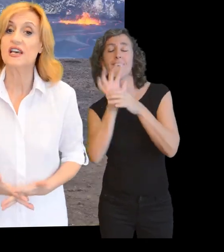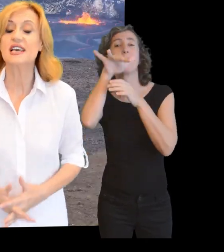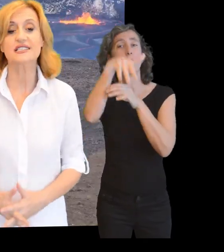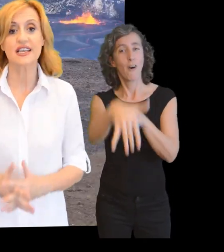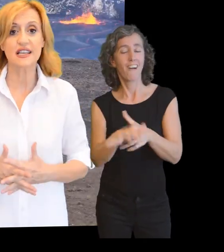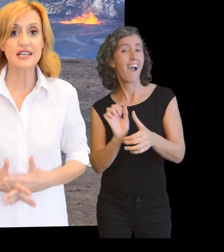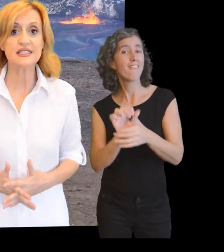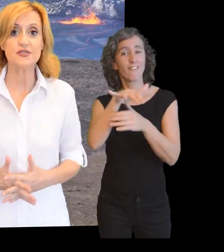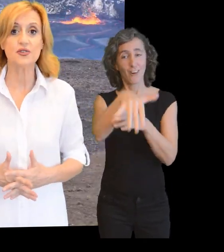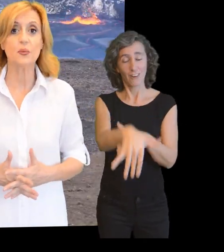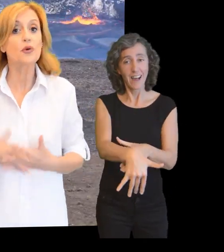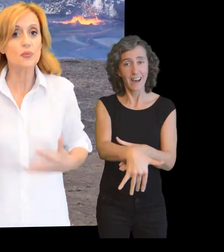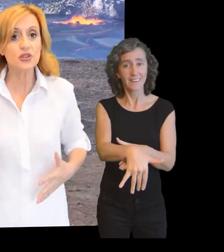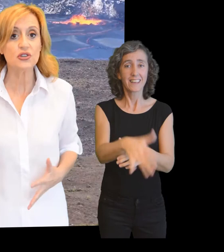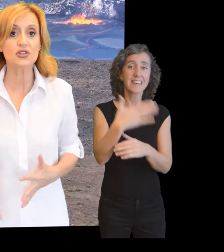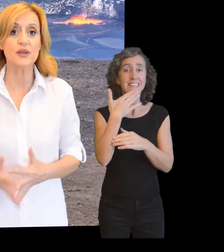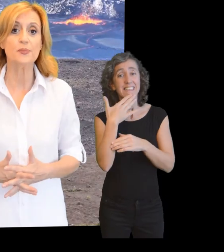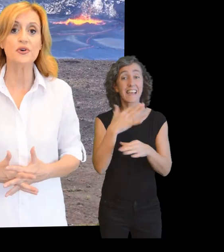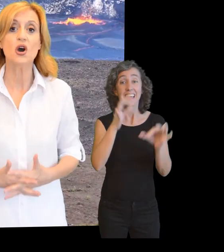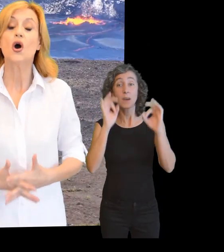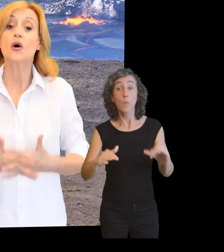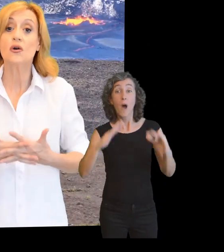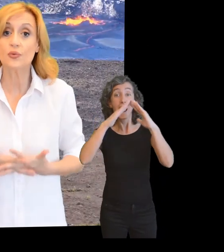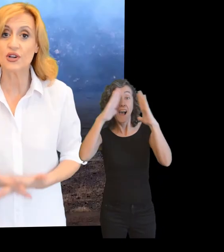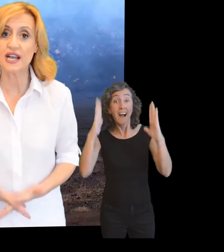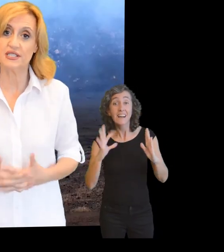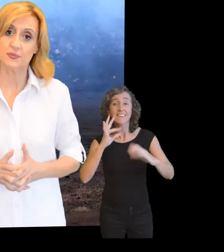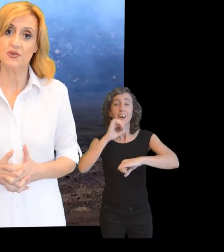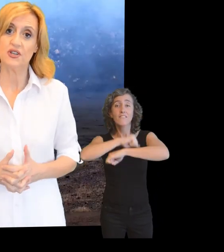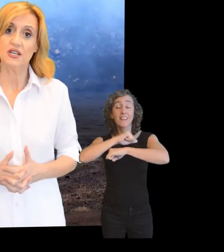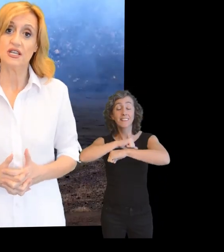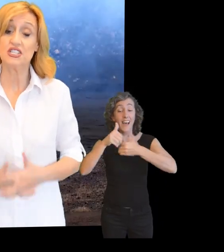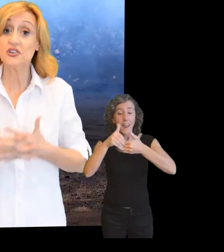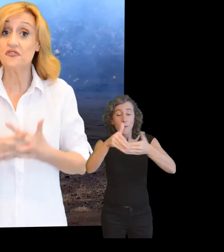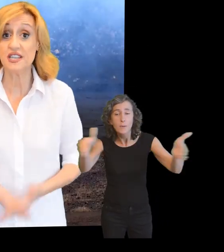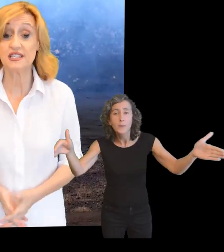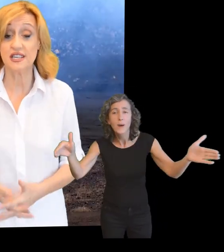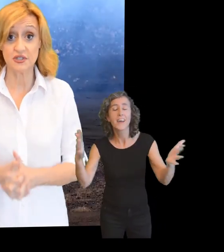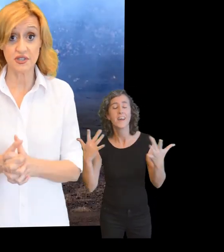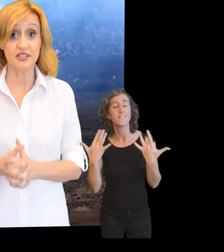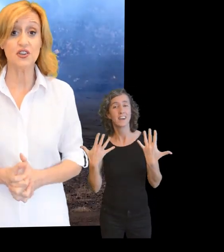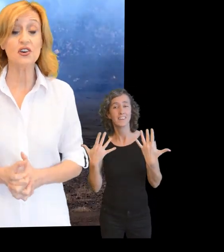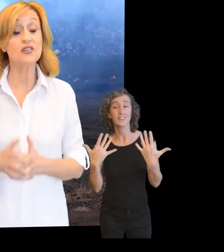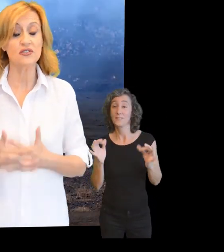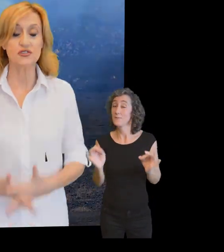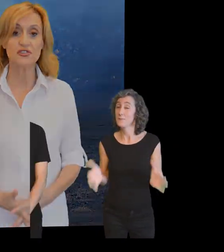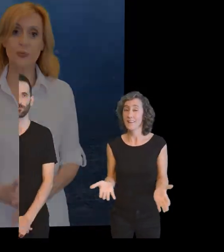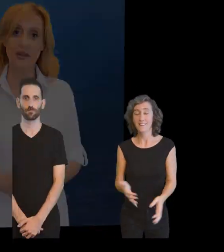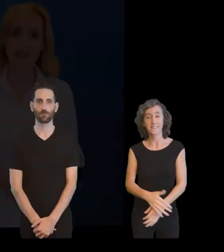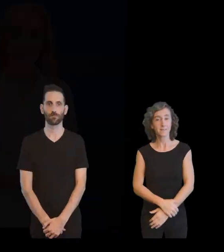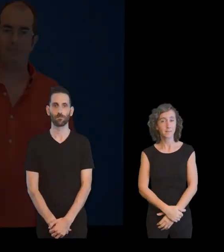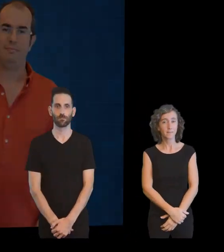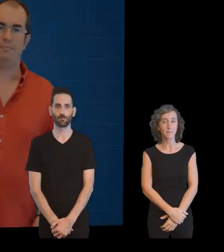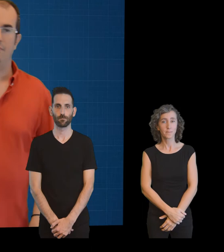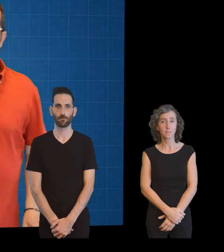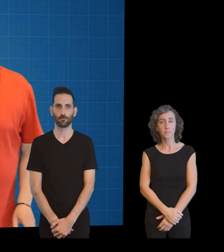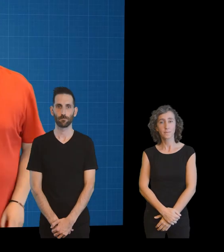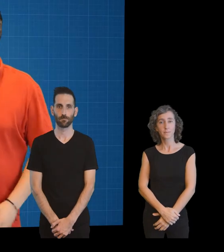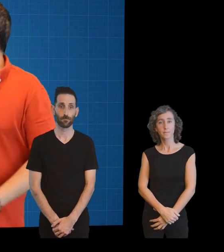foi e seguirá sendo por moito tempo o vulcanismo, que son fiestras o interior do noso